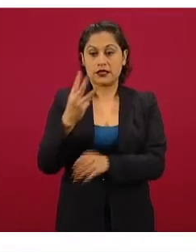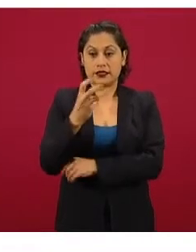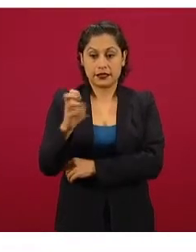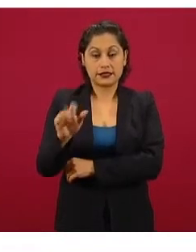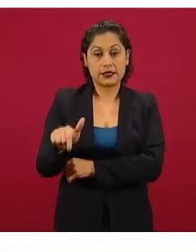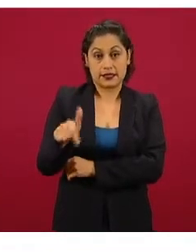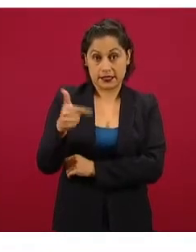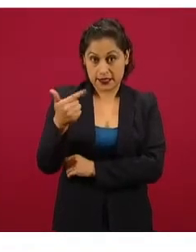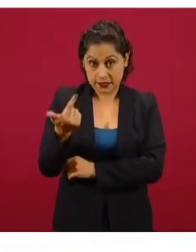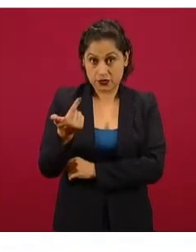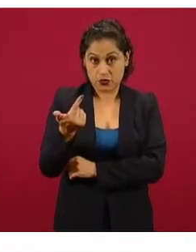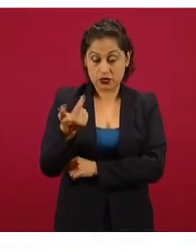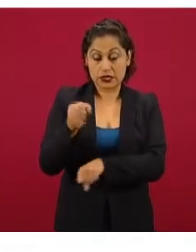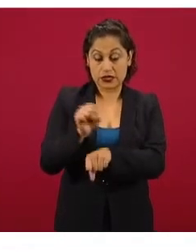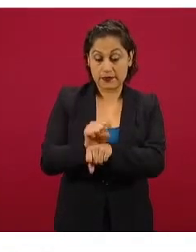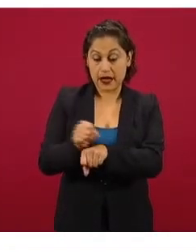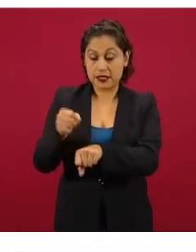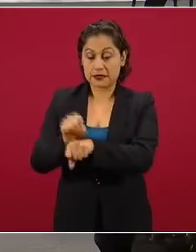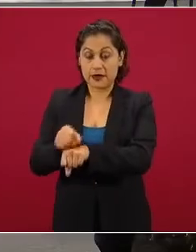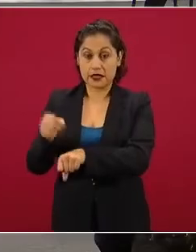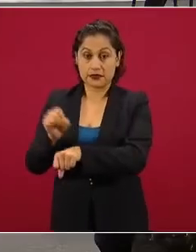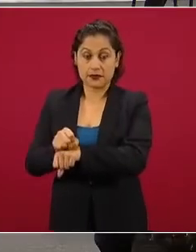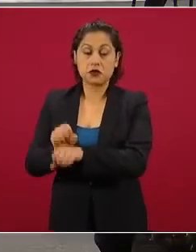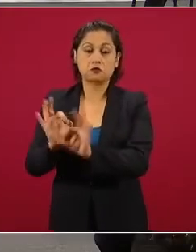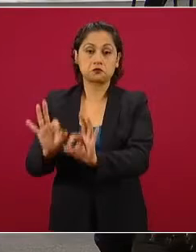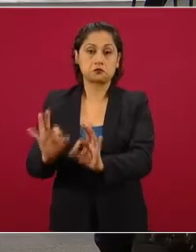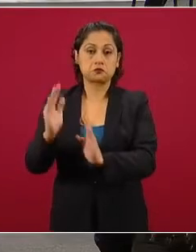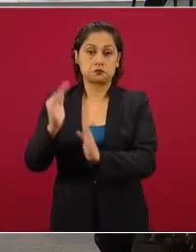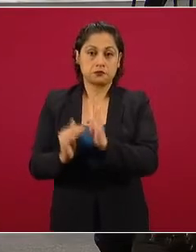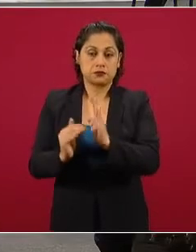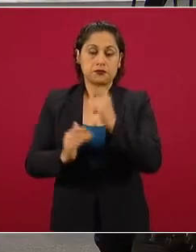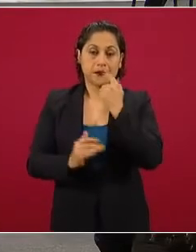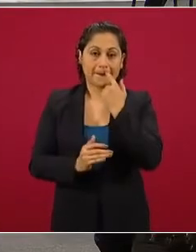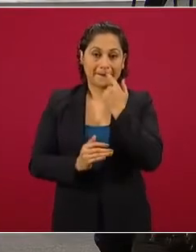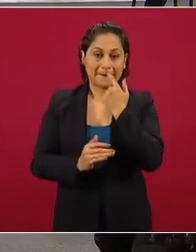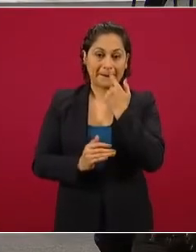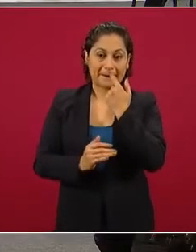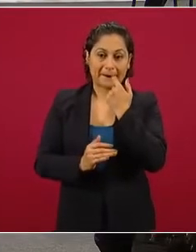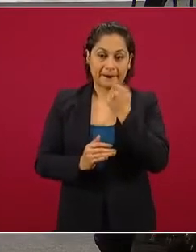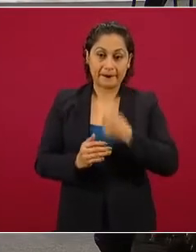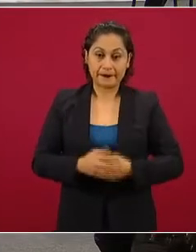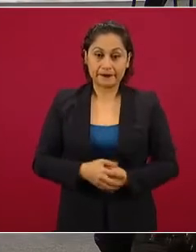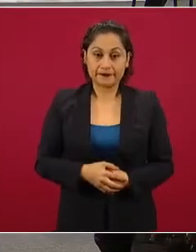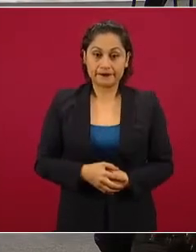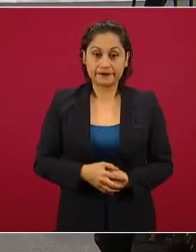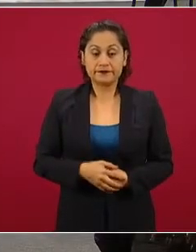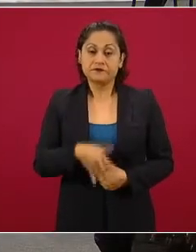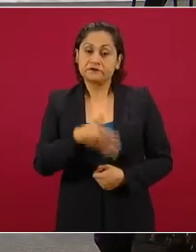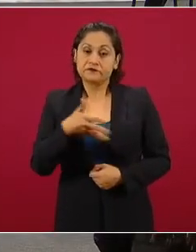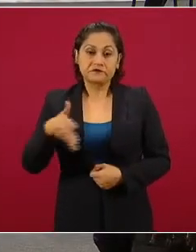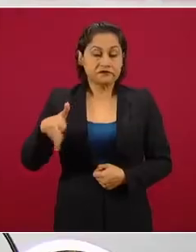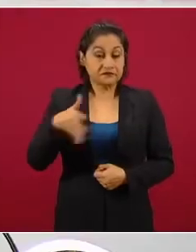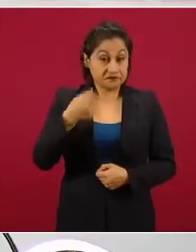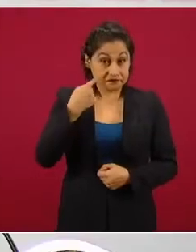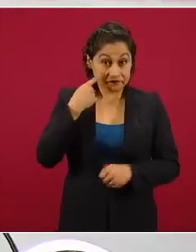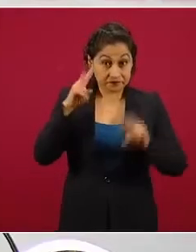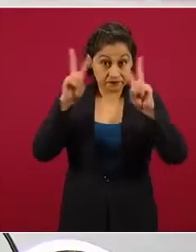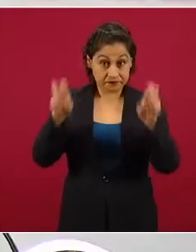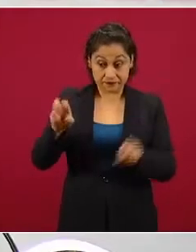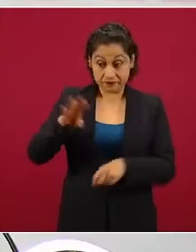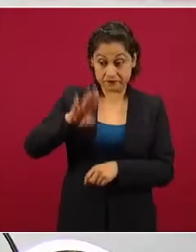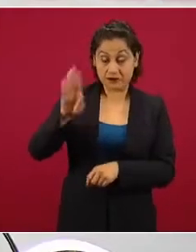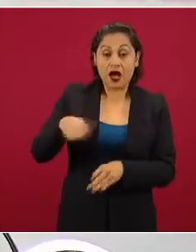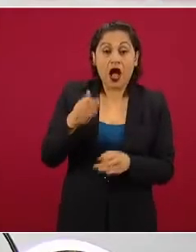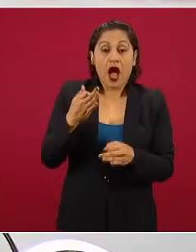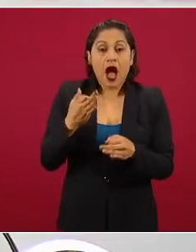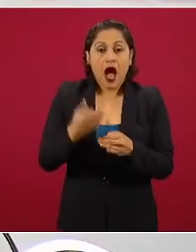2.312 defunciones por semana. La siguiente, por favor. Más o menos en términos de la mortalidad, estamos en este momento